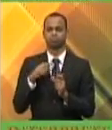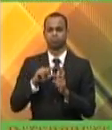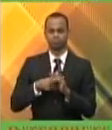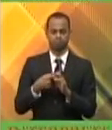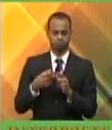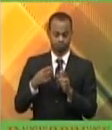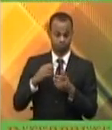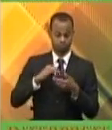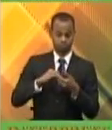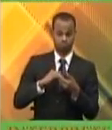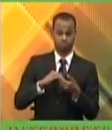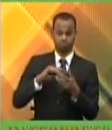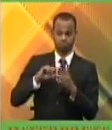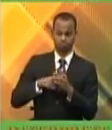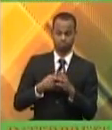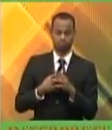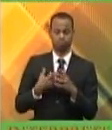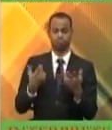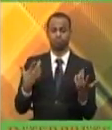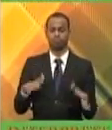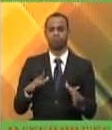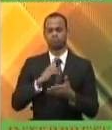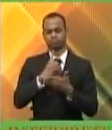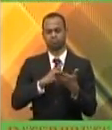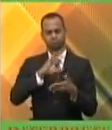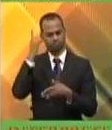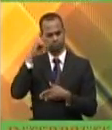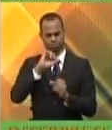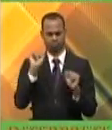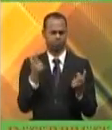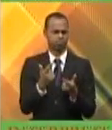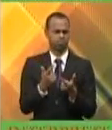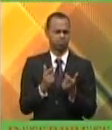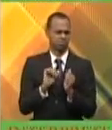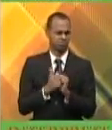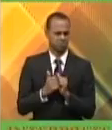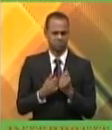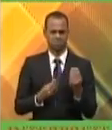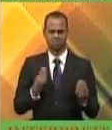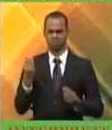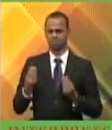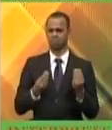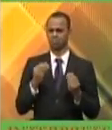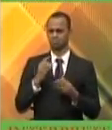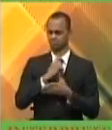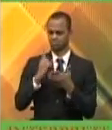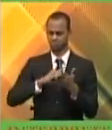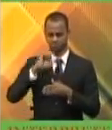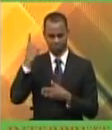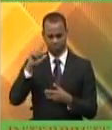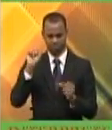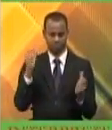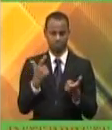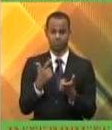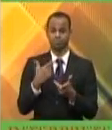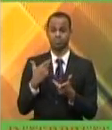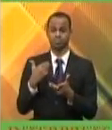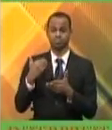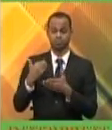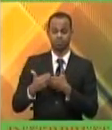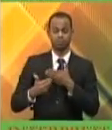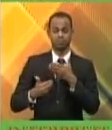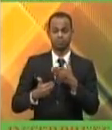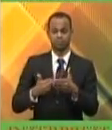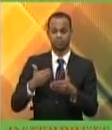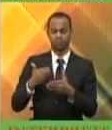entré a trabajar en el conadis me decía que diseño para todos pero como así pero todo se diseña para todo pero a medida fue